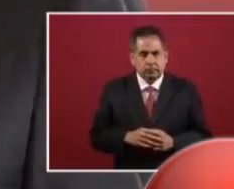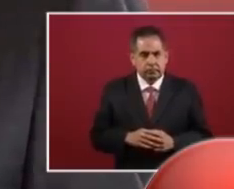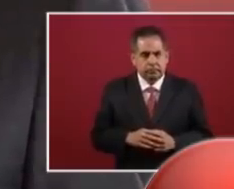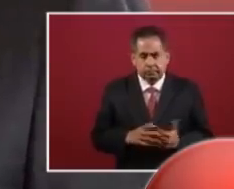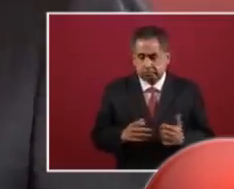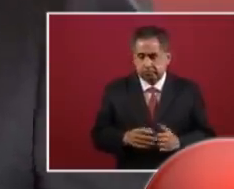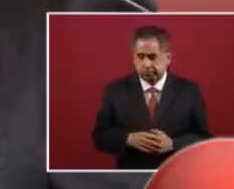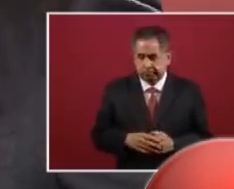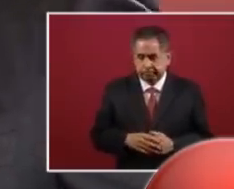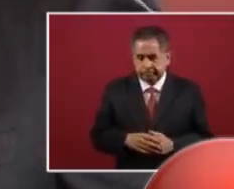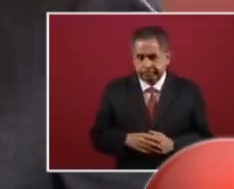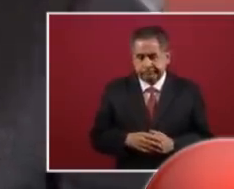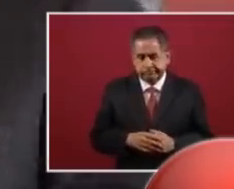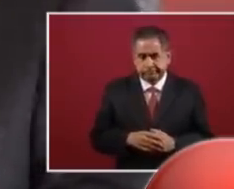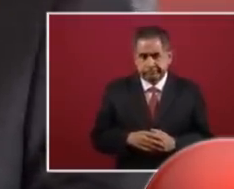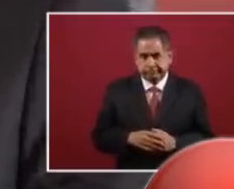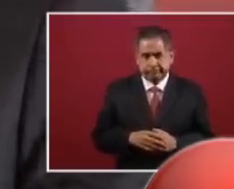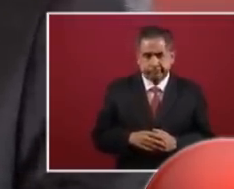se